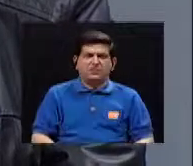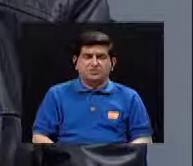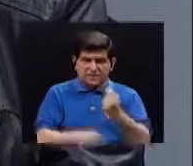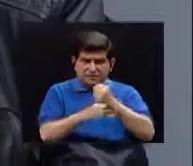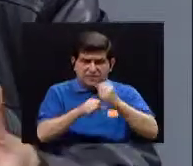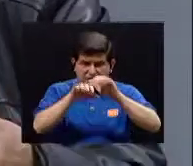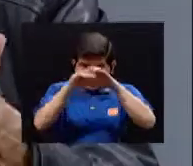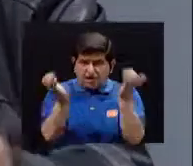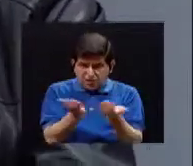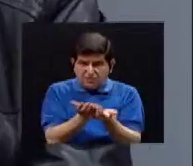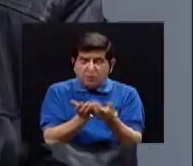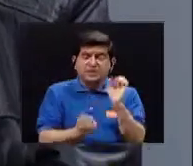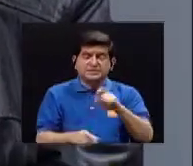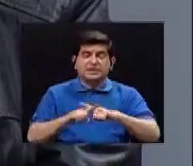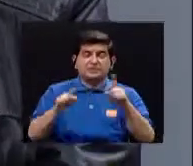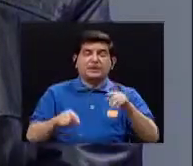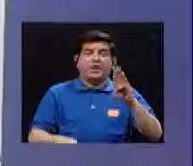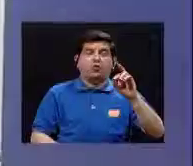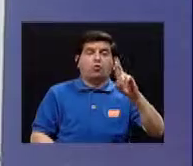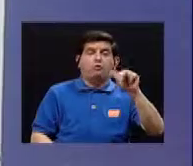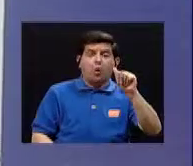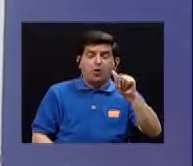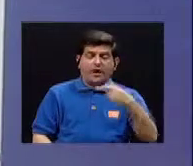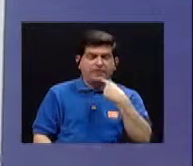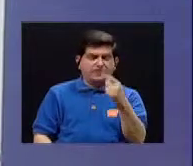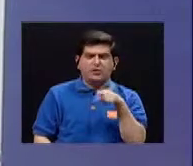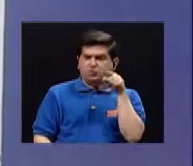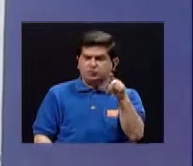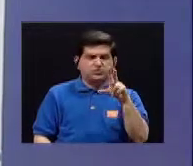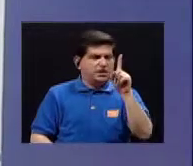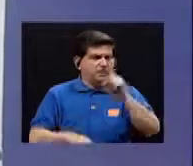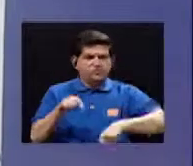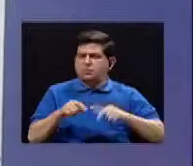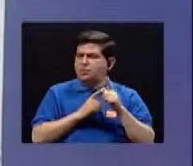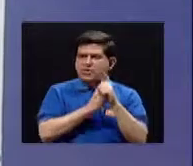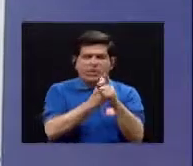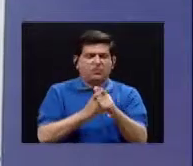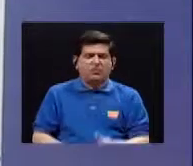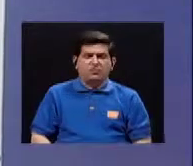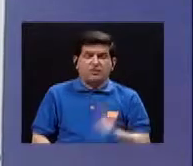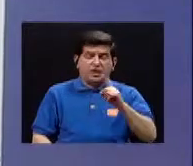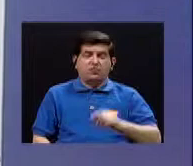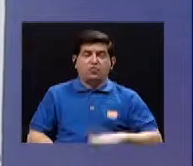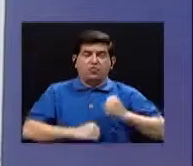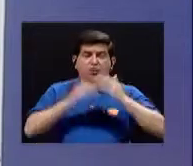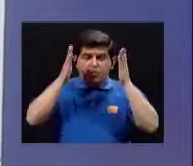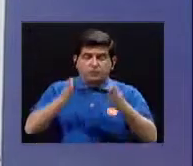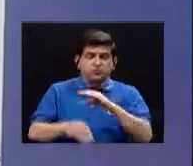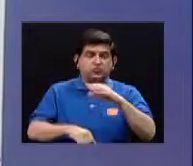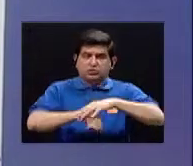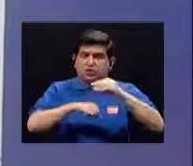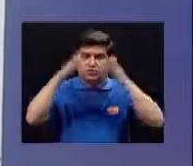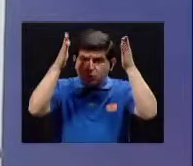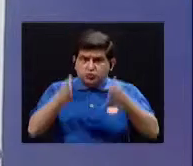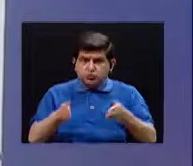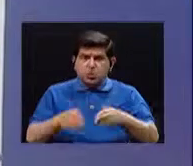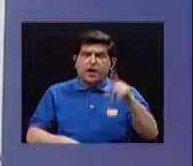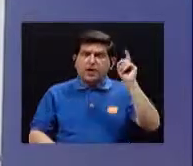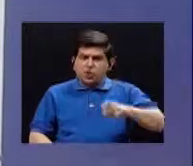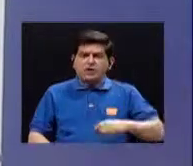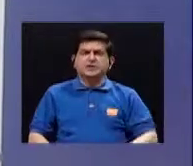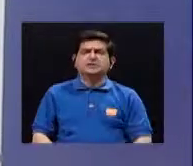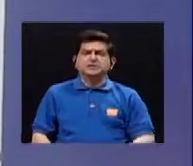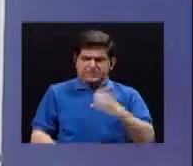así el trabajo con la pelota y en cambio con bora de repente guardia llegó y dos ustedes no van a poder correr la parte de un escocés o de un sueco